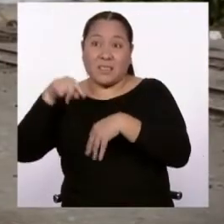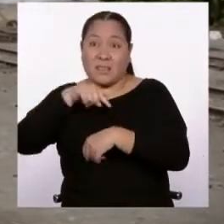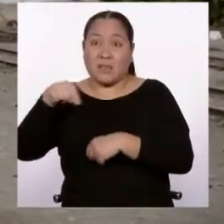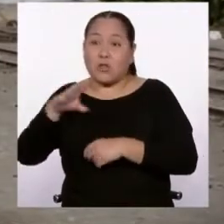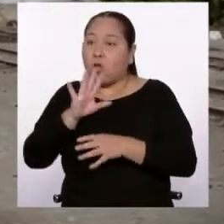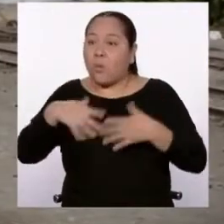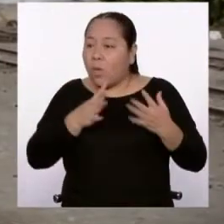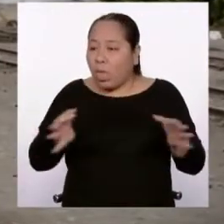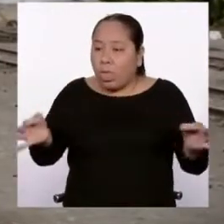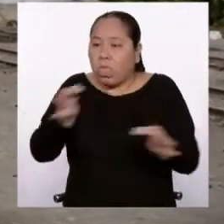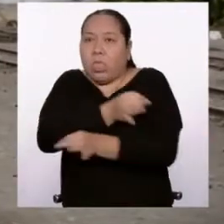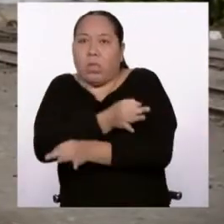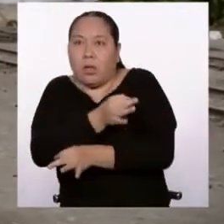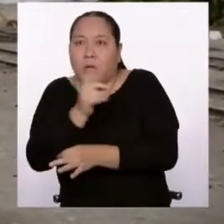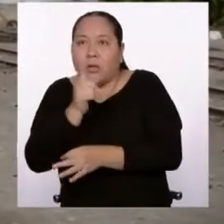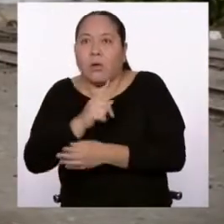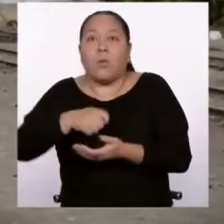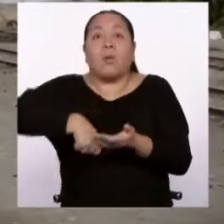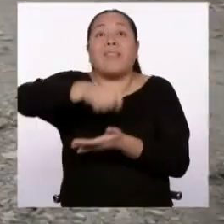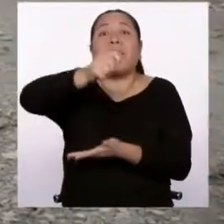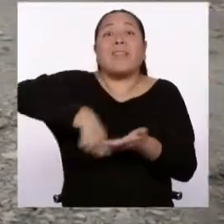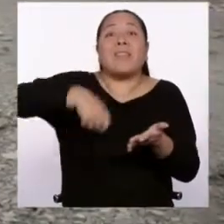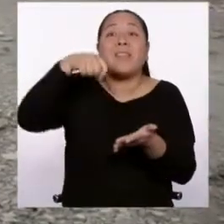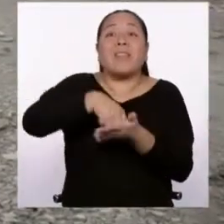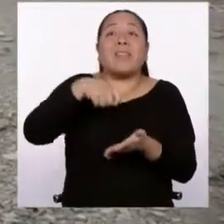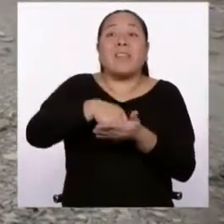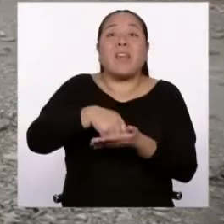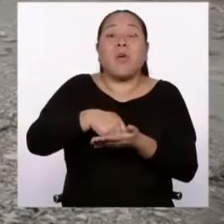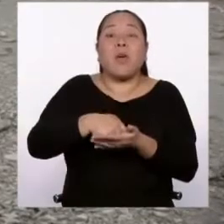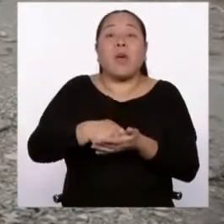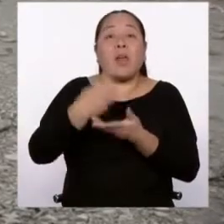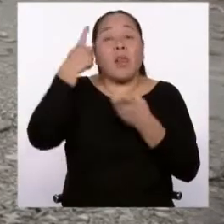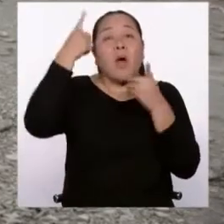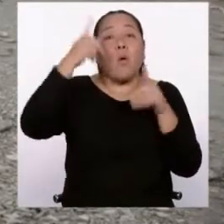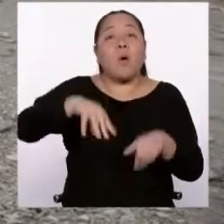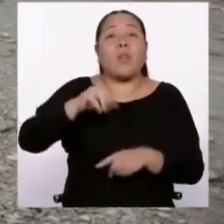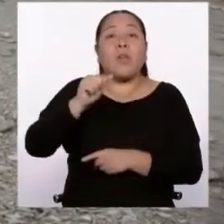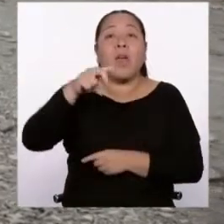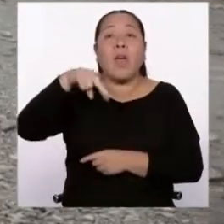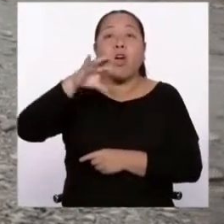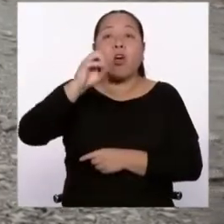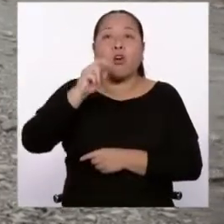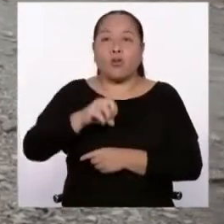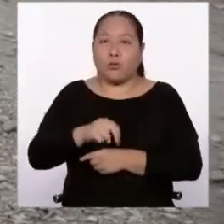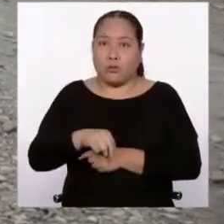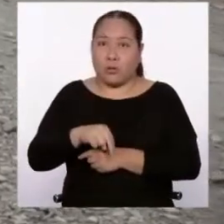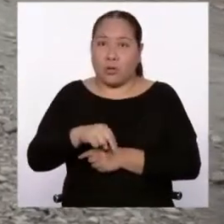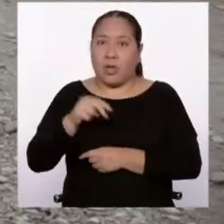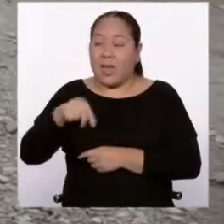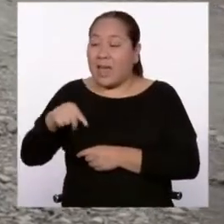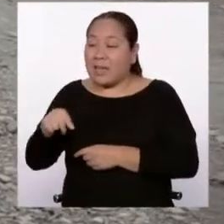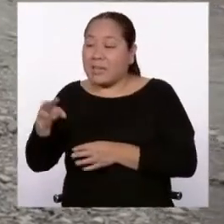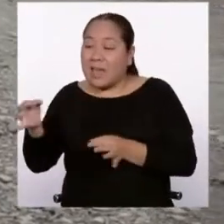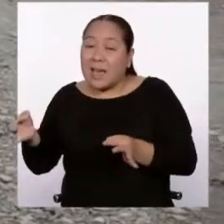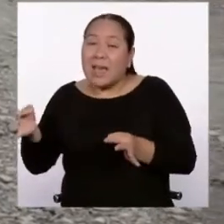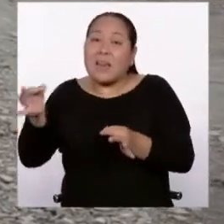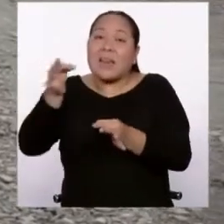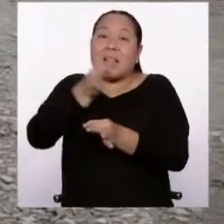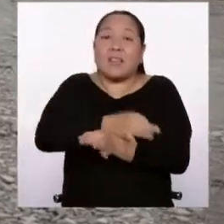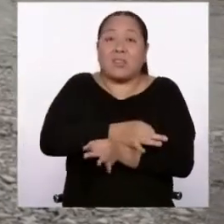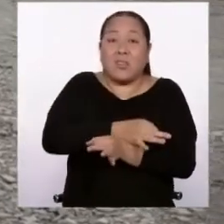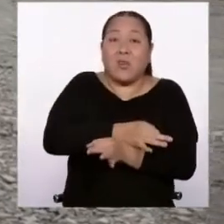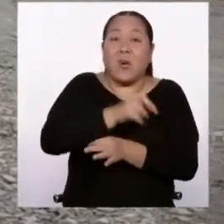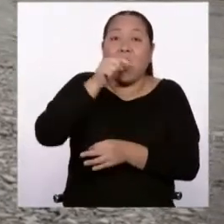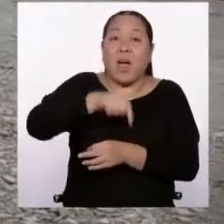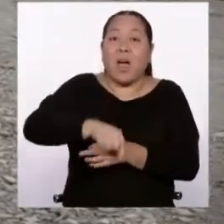cláusula específica del Tratado de Ancón. En 1955 el ferrocarril regresó al Estado peruano. Ya para entonces Tacna